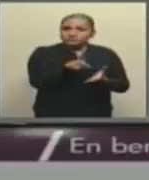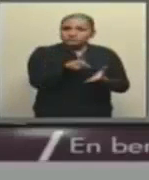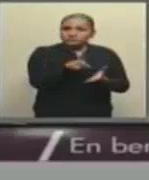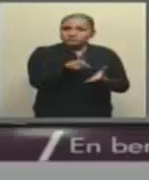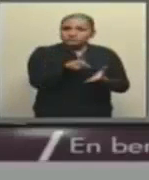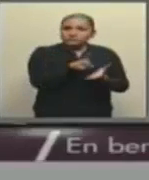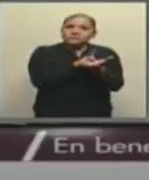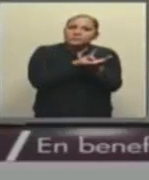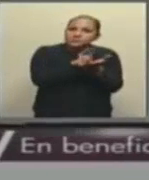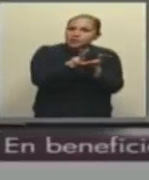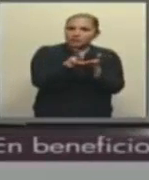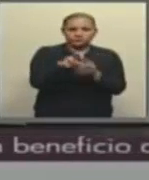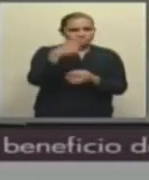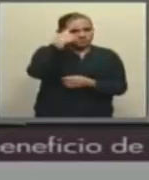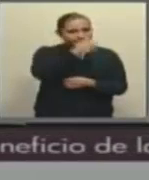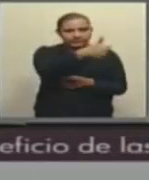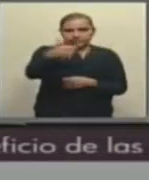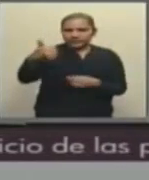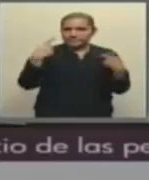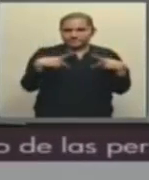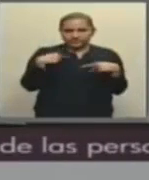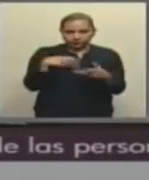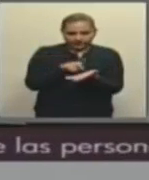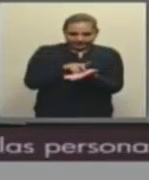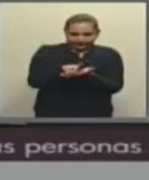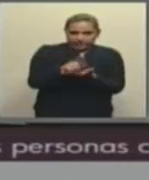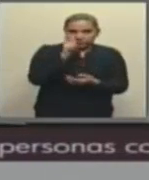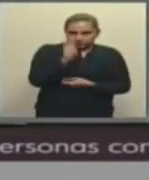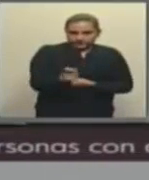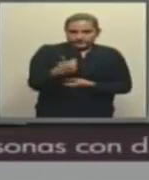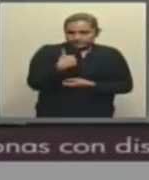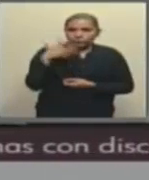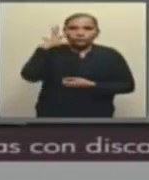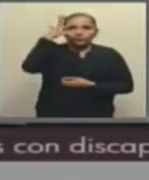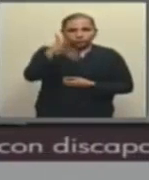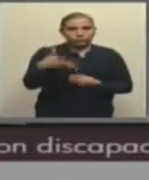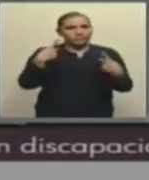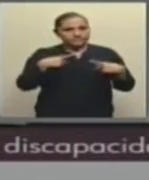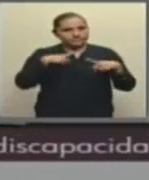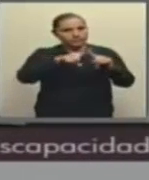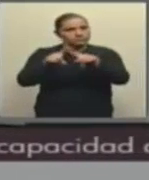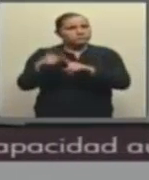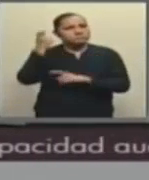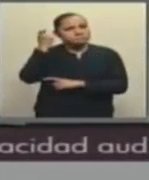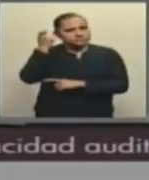fundamental como es una pensión justa.